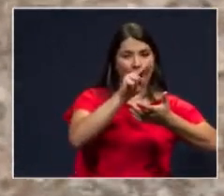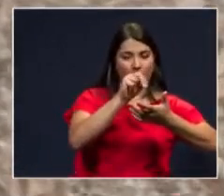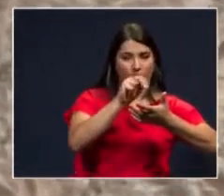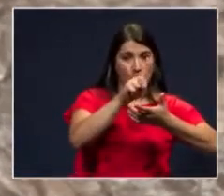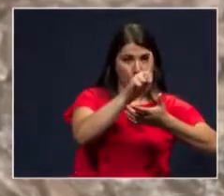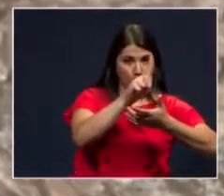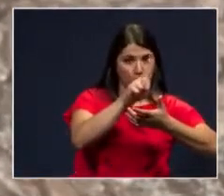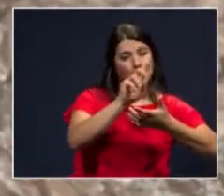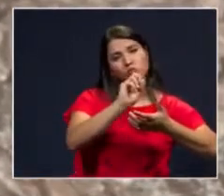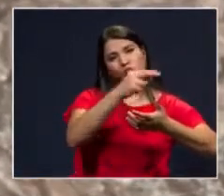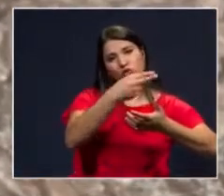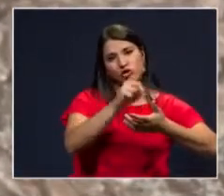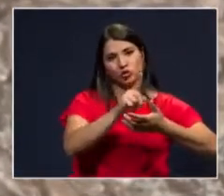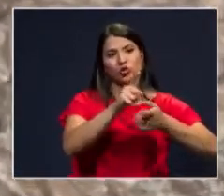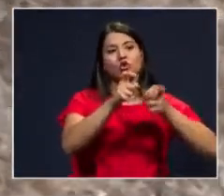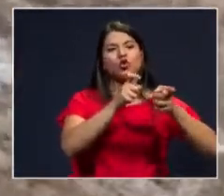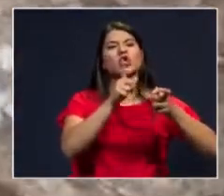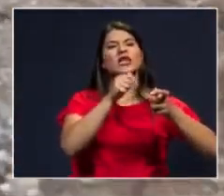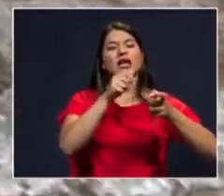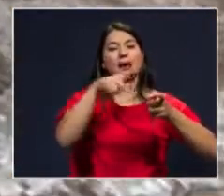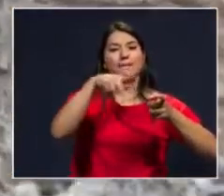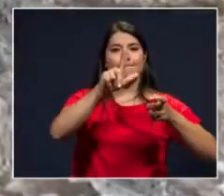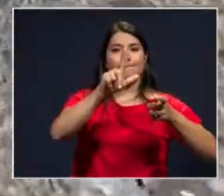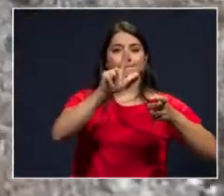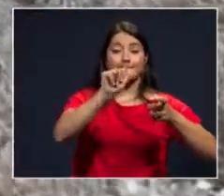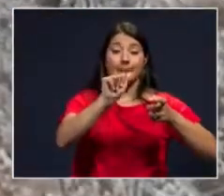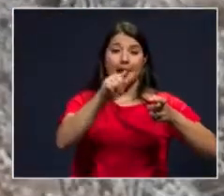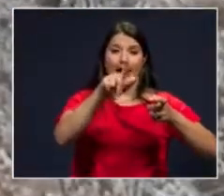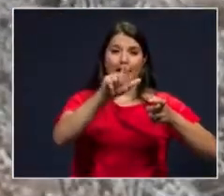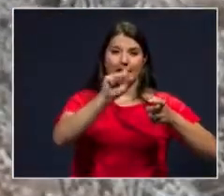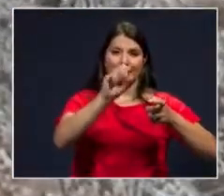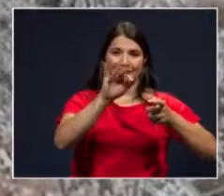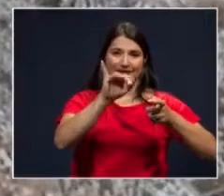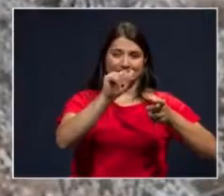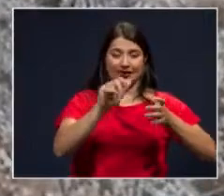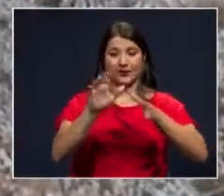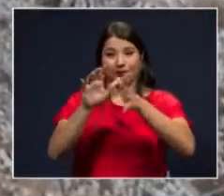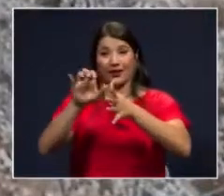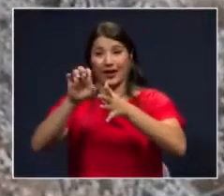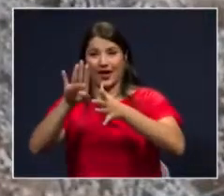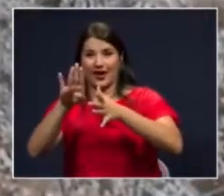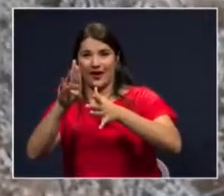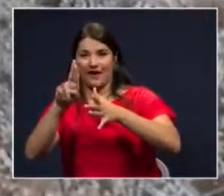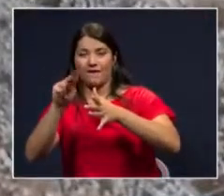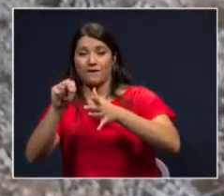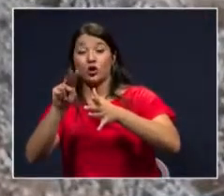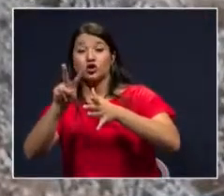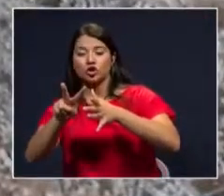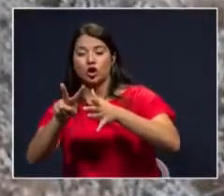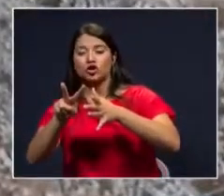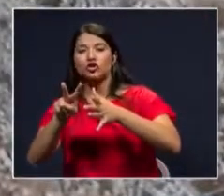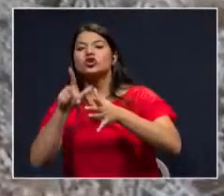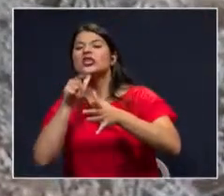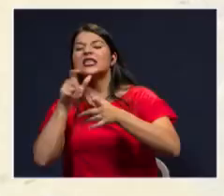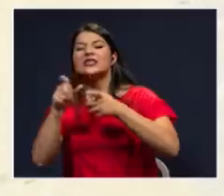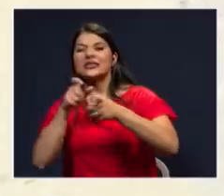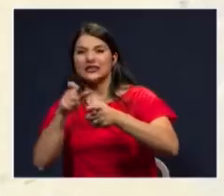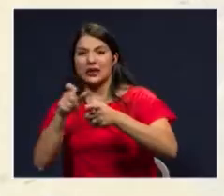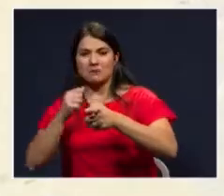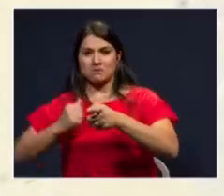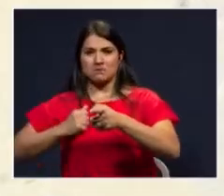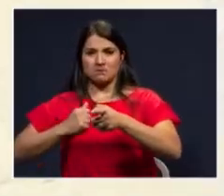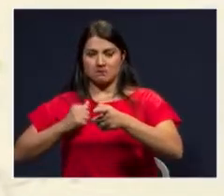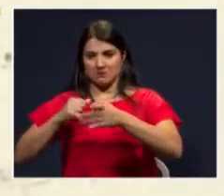H1, controlada por Palestina, y Hebrón 2 o H2, que se encuentra bajo el control político, militar y jurídico de